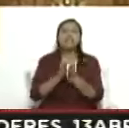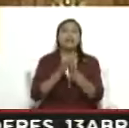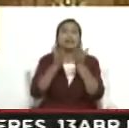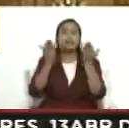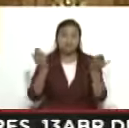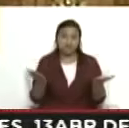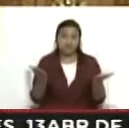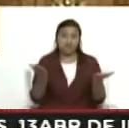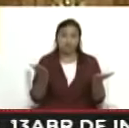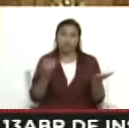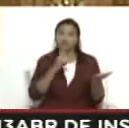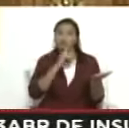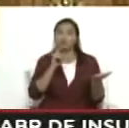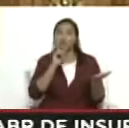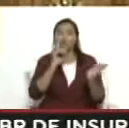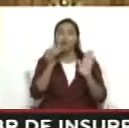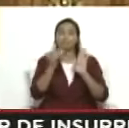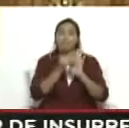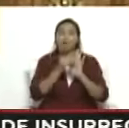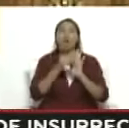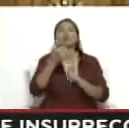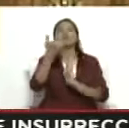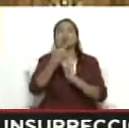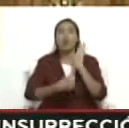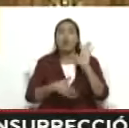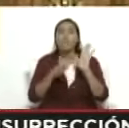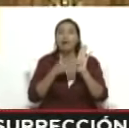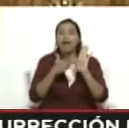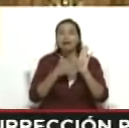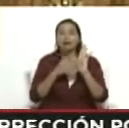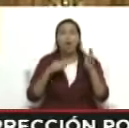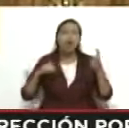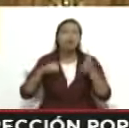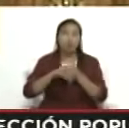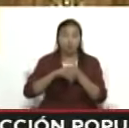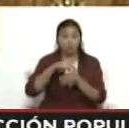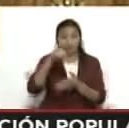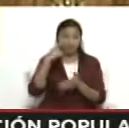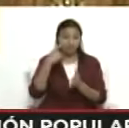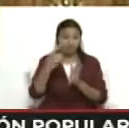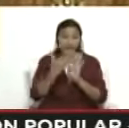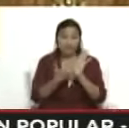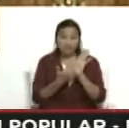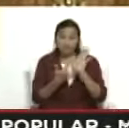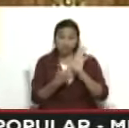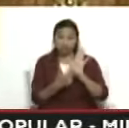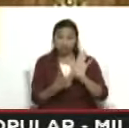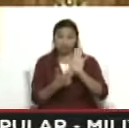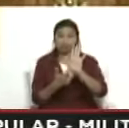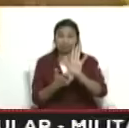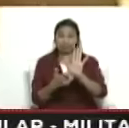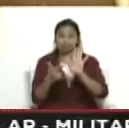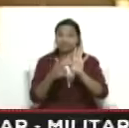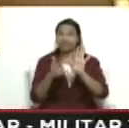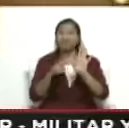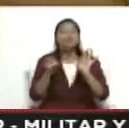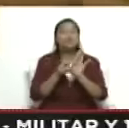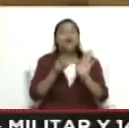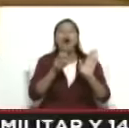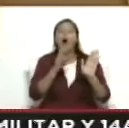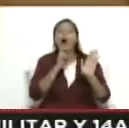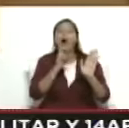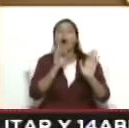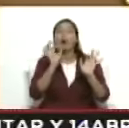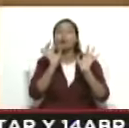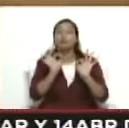del golpe. ¿Te han visto este libro? Mire, esto es un tesoro. Esto para la